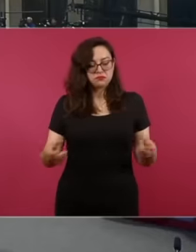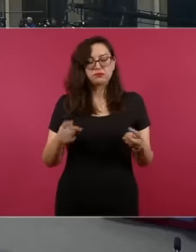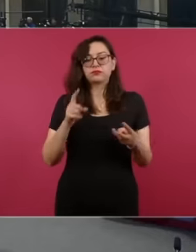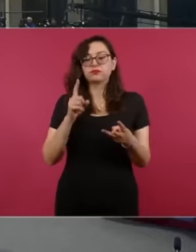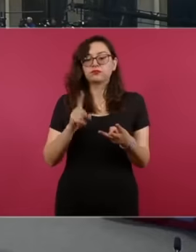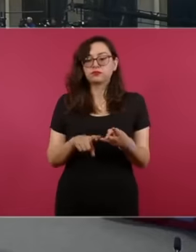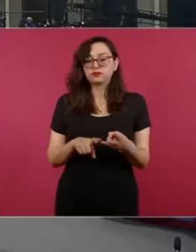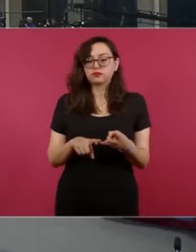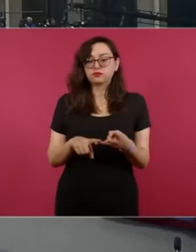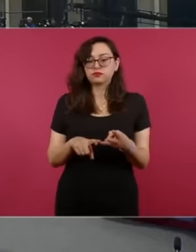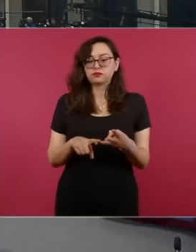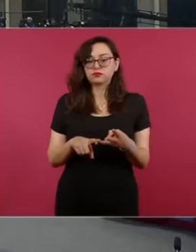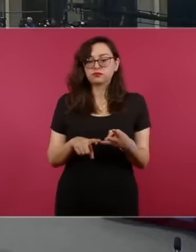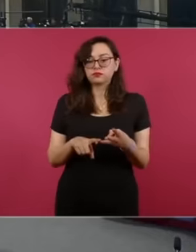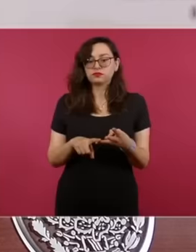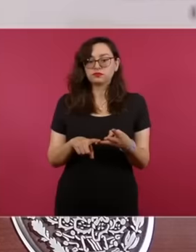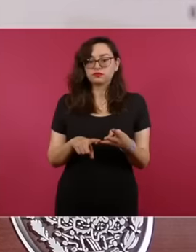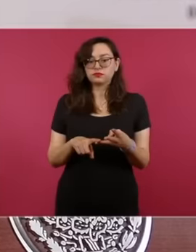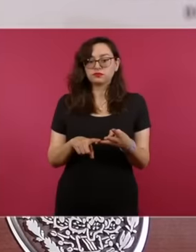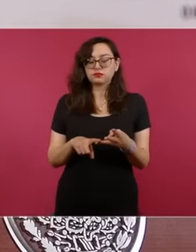la que